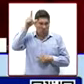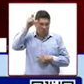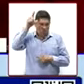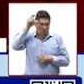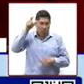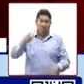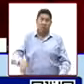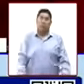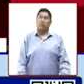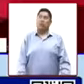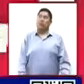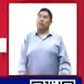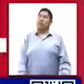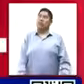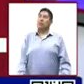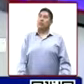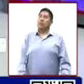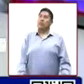abusador.